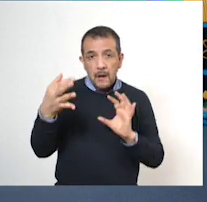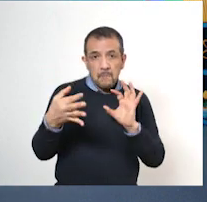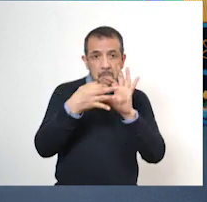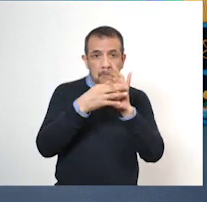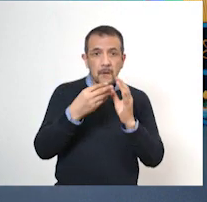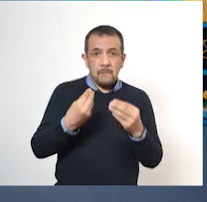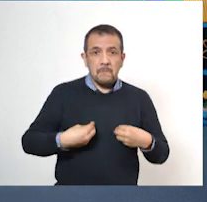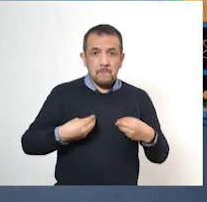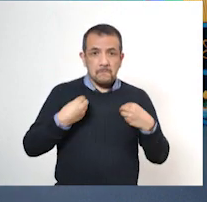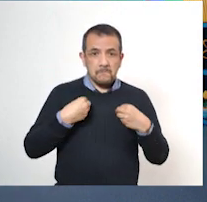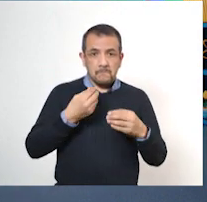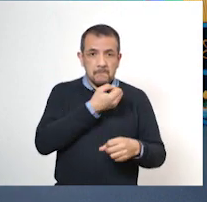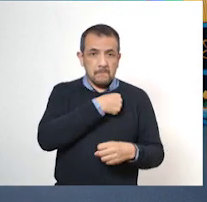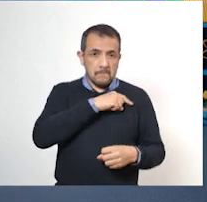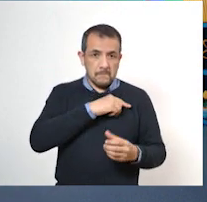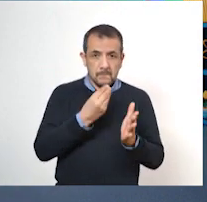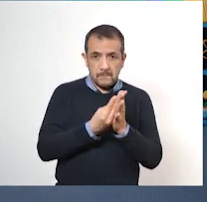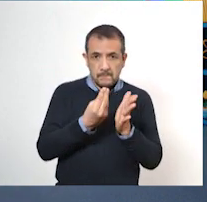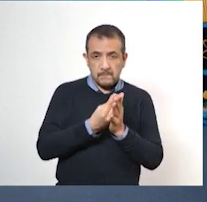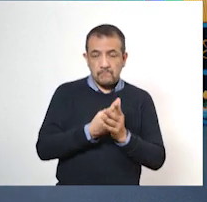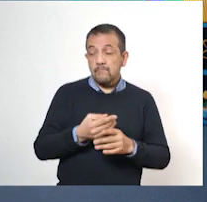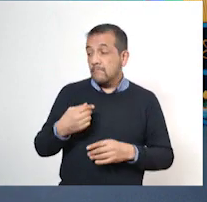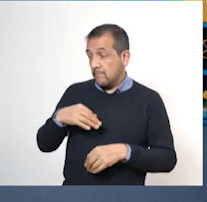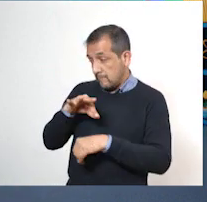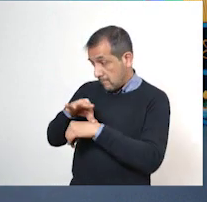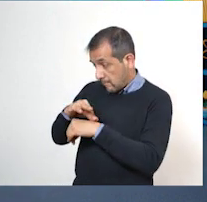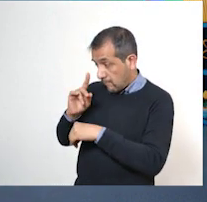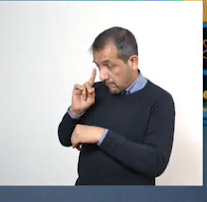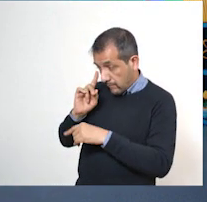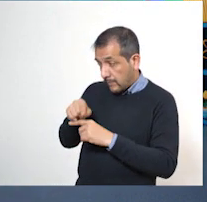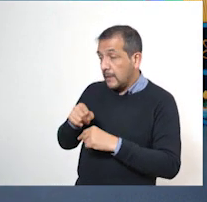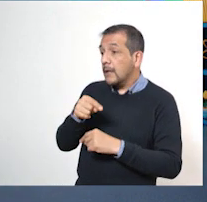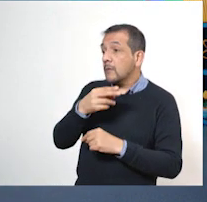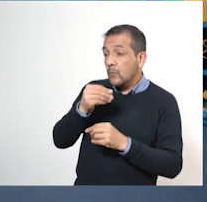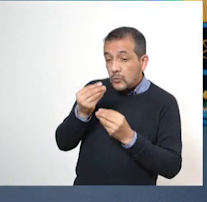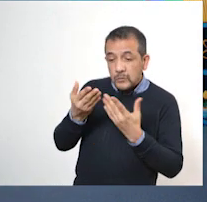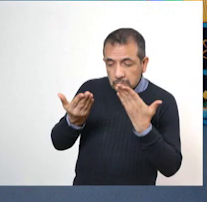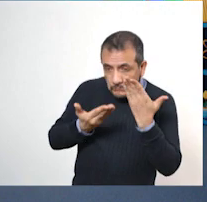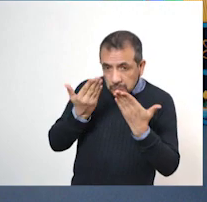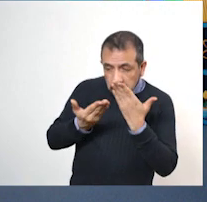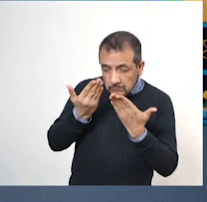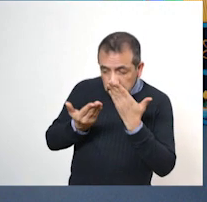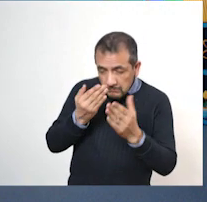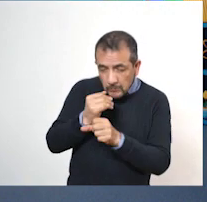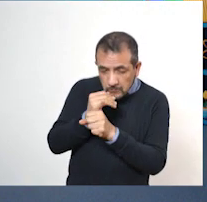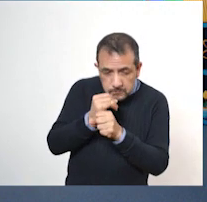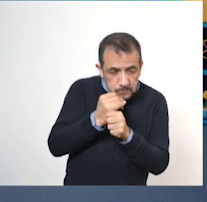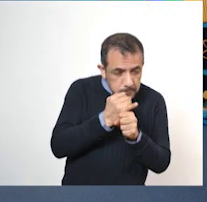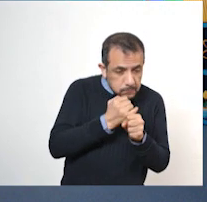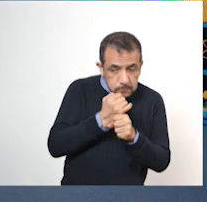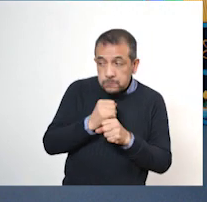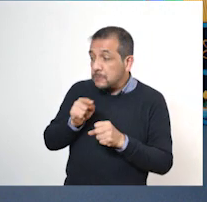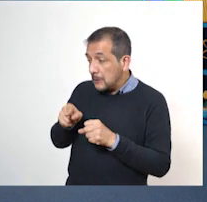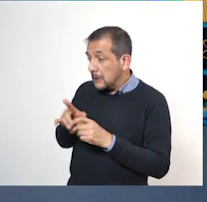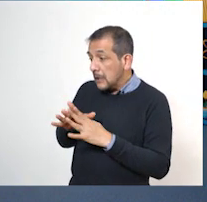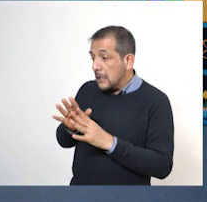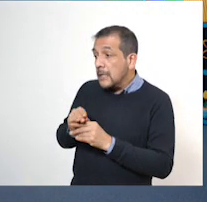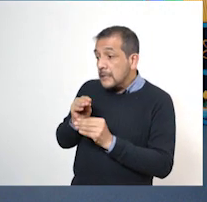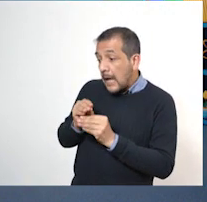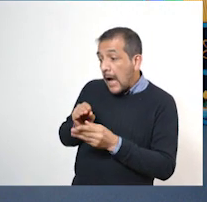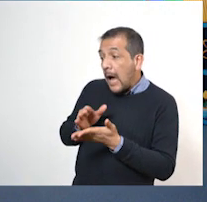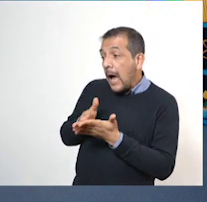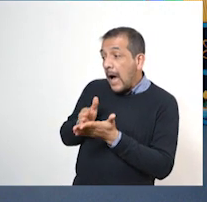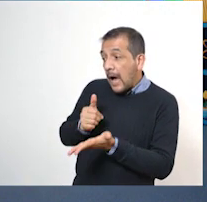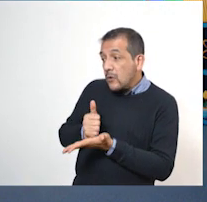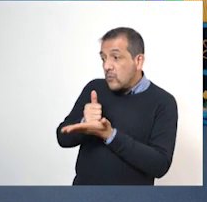vida saludable. Doctora, diversos estudios muy estudiados demuestran que la publicidad ha estado ayudando al